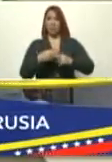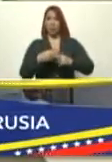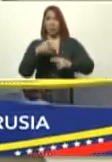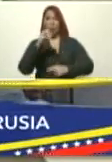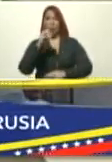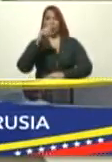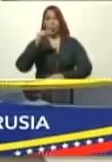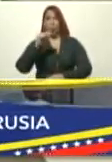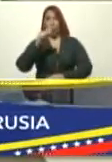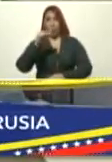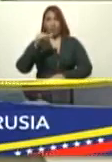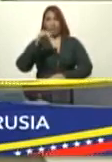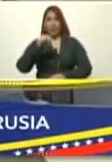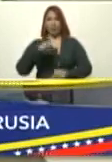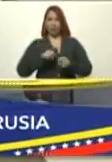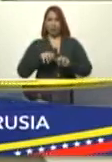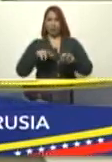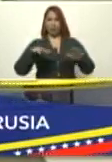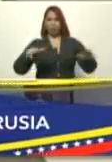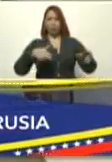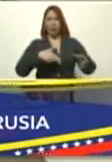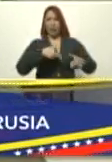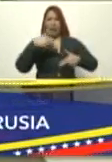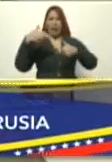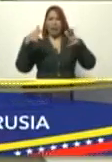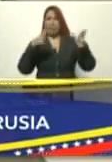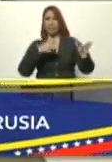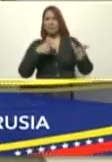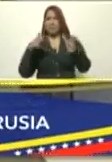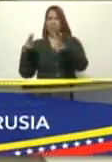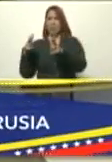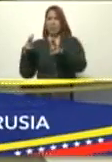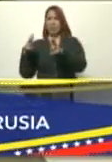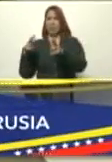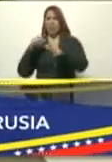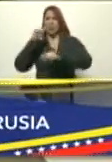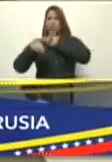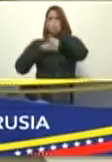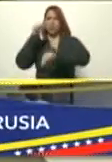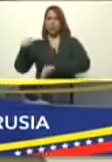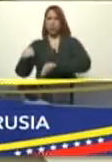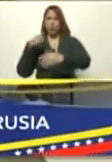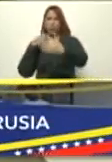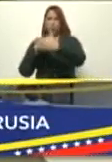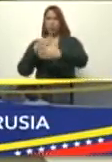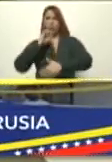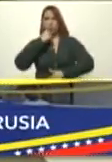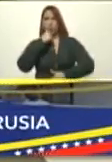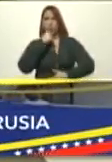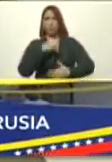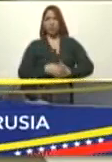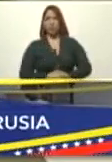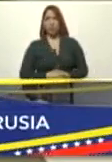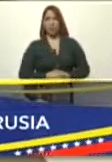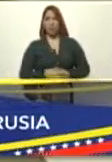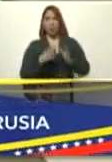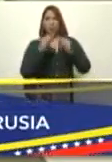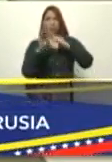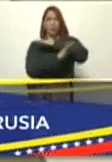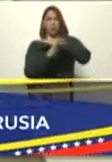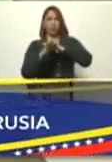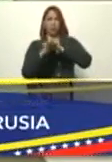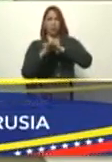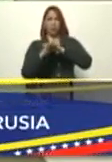OTAN despliegue sus armas ofensivas, incluyendo sus armas atómicas, apuntando a Rusia desde todas sus fronteras hacia el